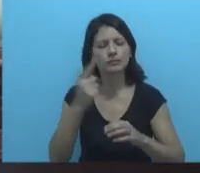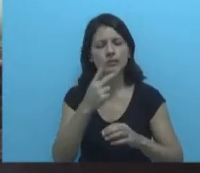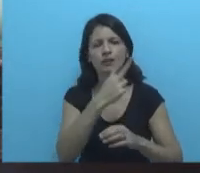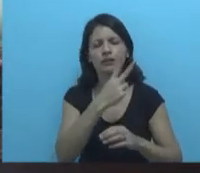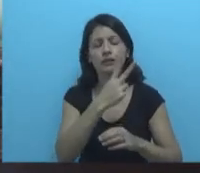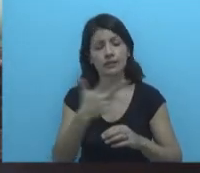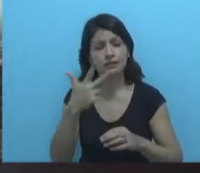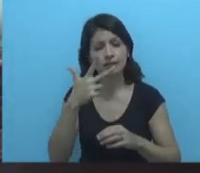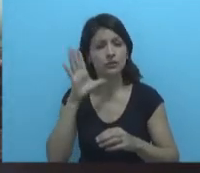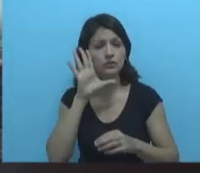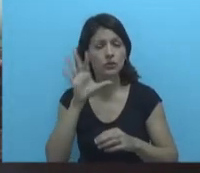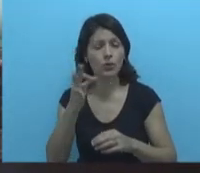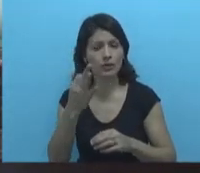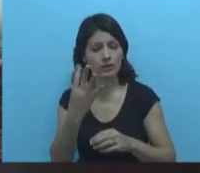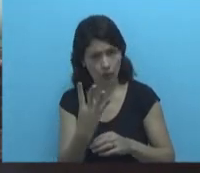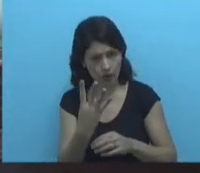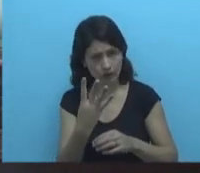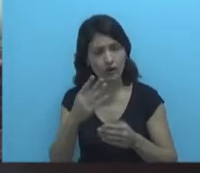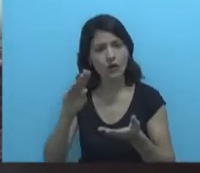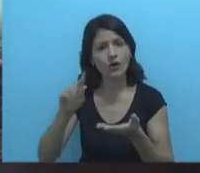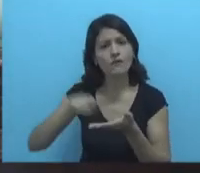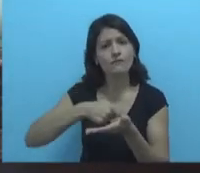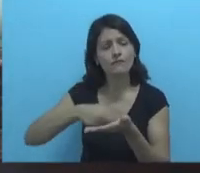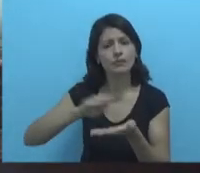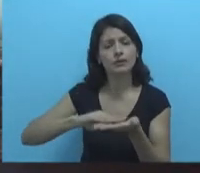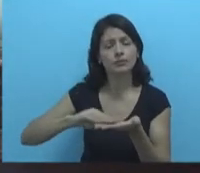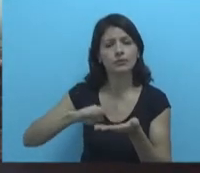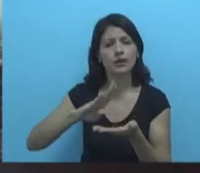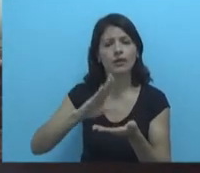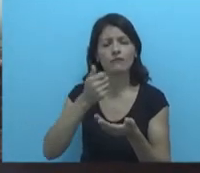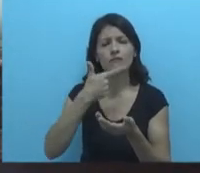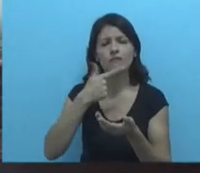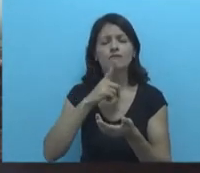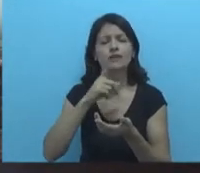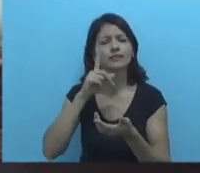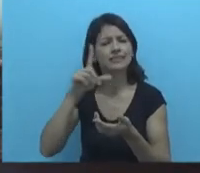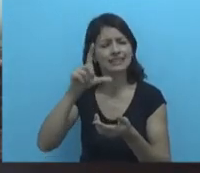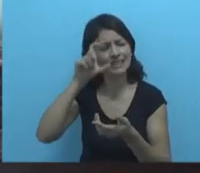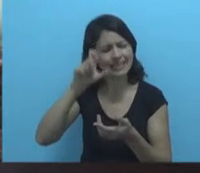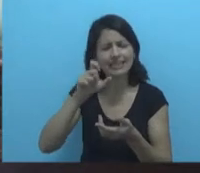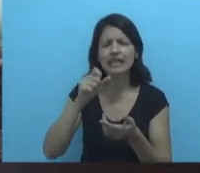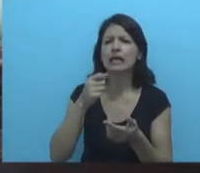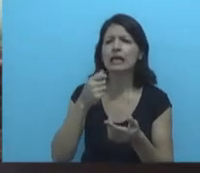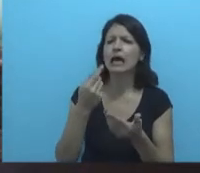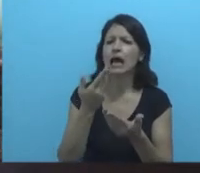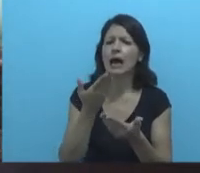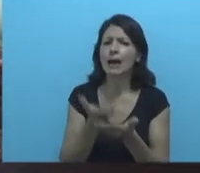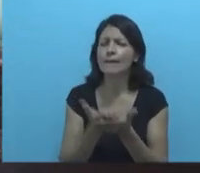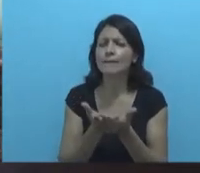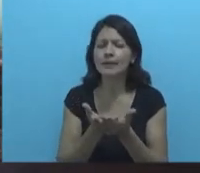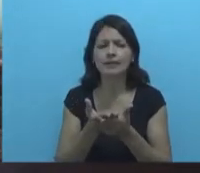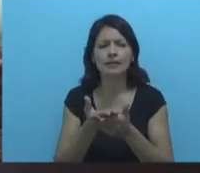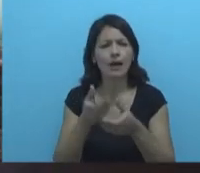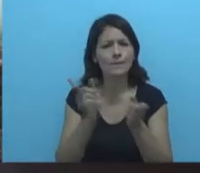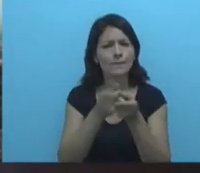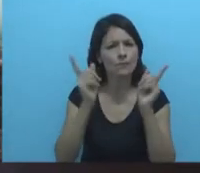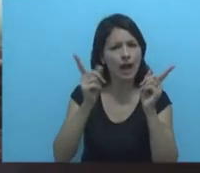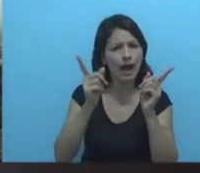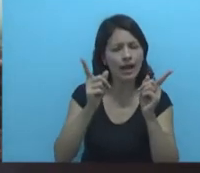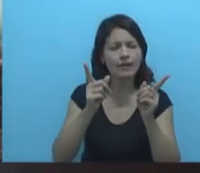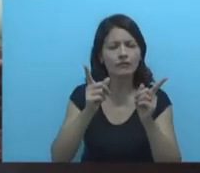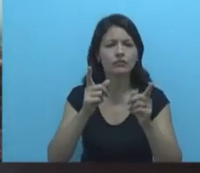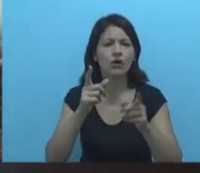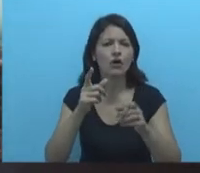43.254 del diputado Basile, por el cual se solicita disponga incluir al personal docente y asistente de los jardines municipales y